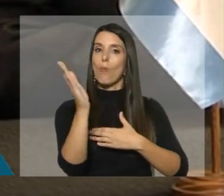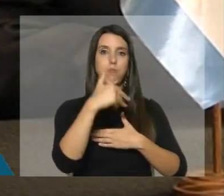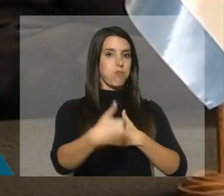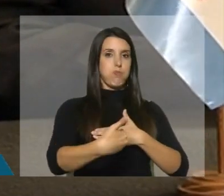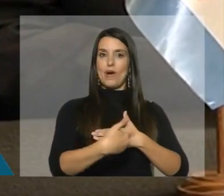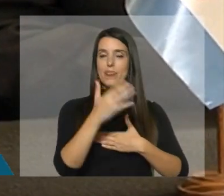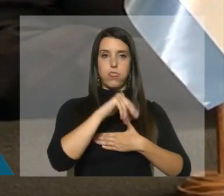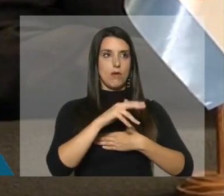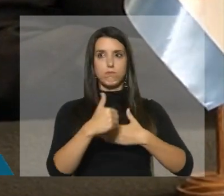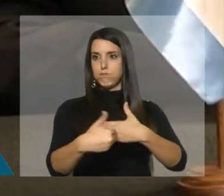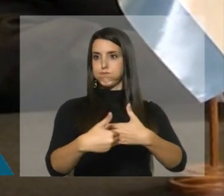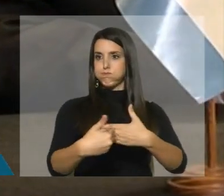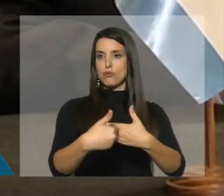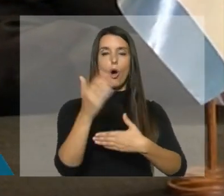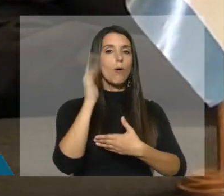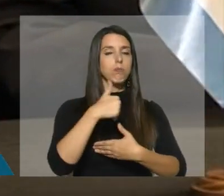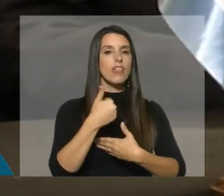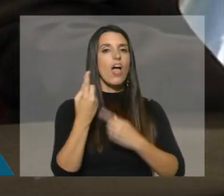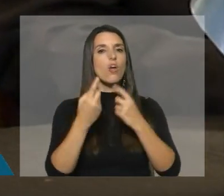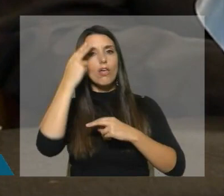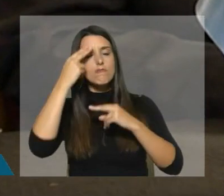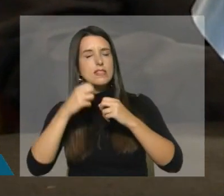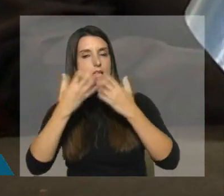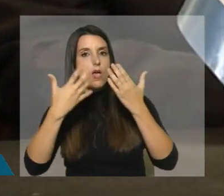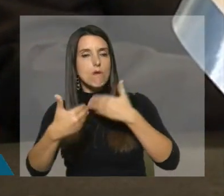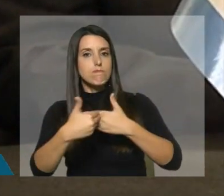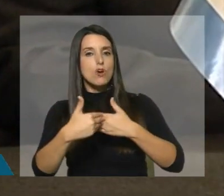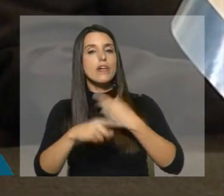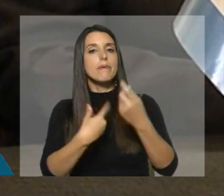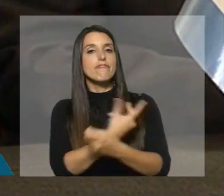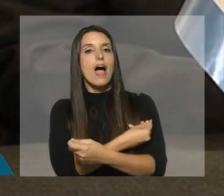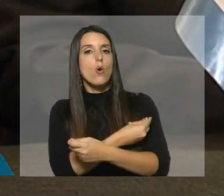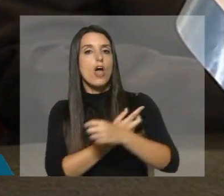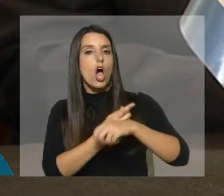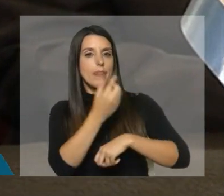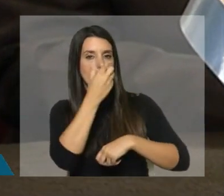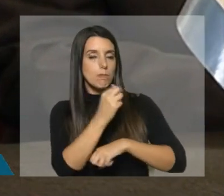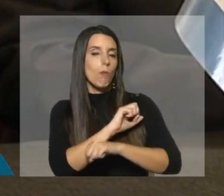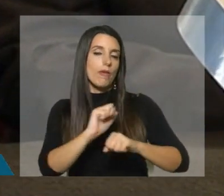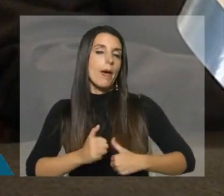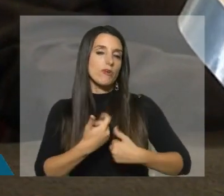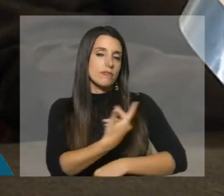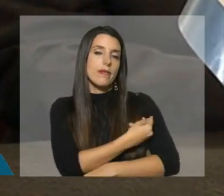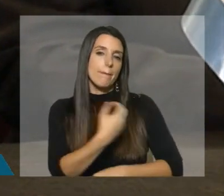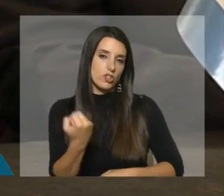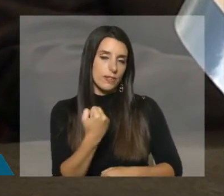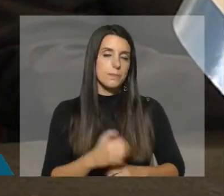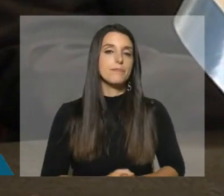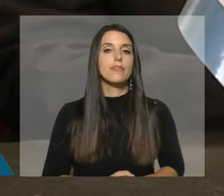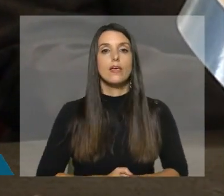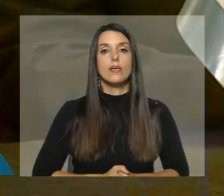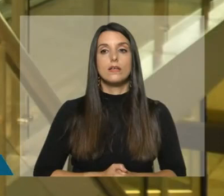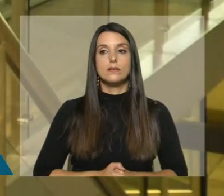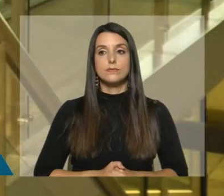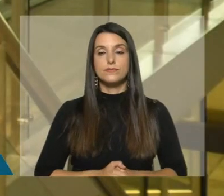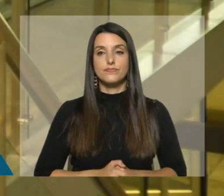sobre todo para quienes tienen más riesgo, y también tenemos vacunas antigripales que todavía están disponibles y que son importantes de recibir.